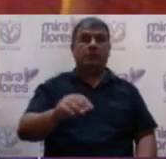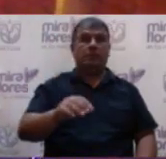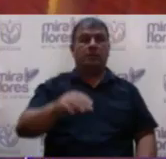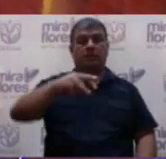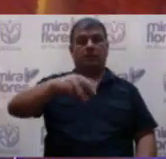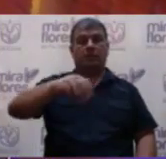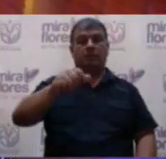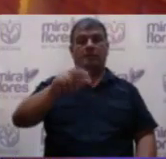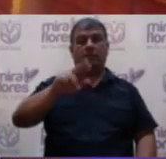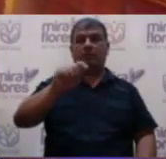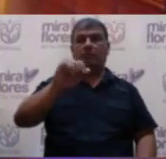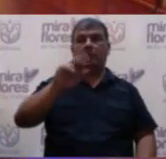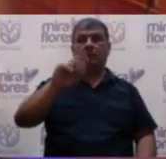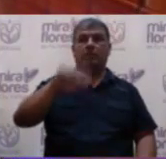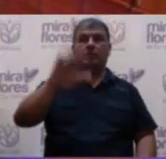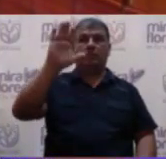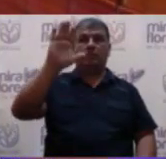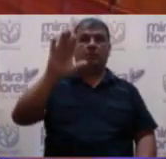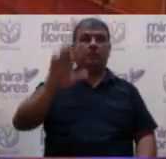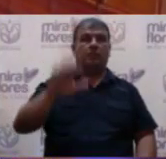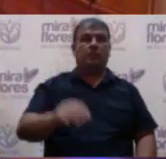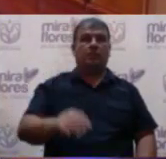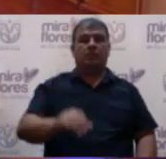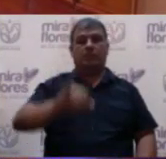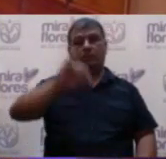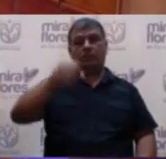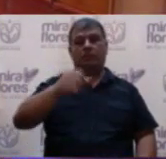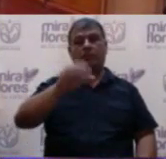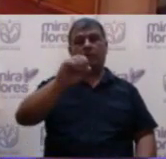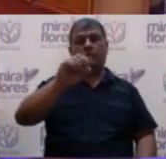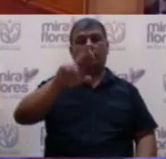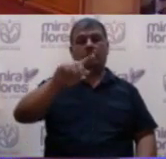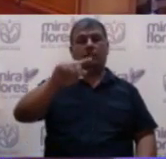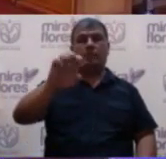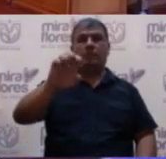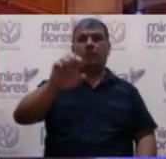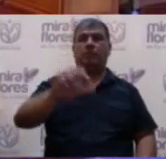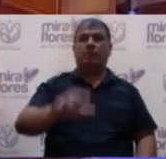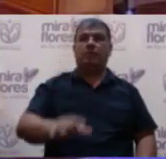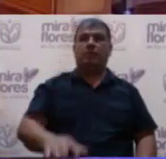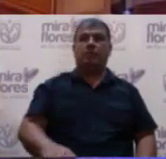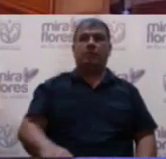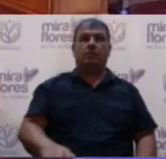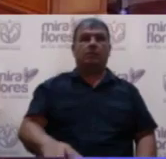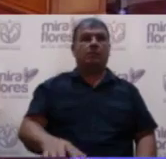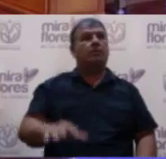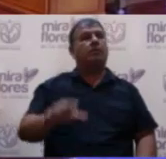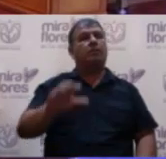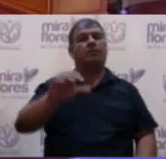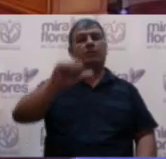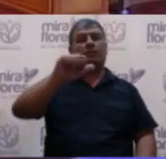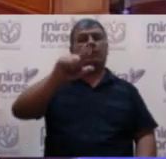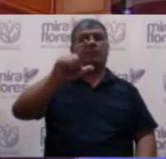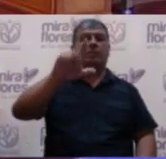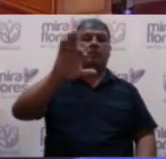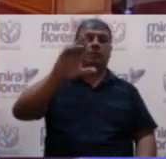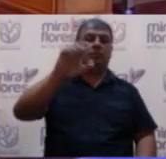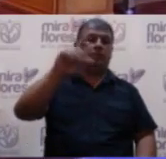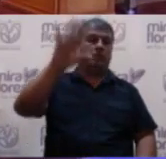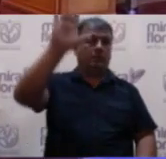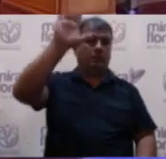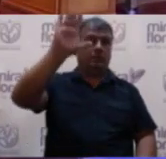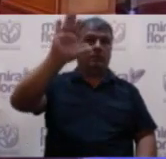Martín Bustamante Castro. Presente. Señor Jorge de Albertis González del Riego. Señor Alfredo Sousa